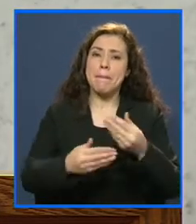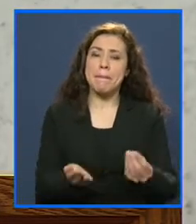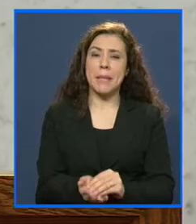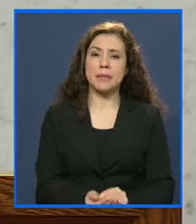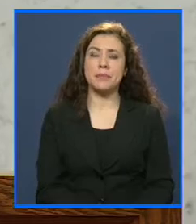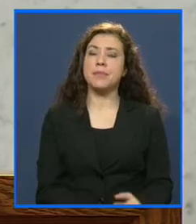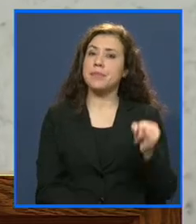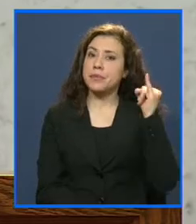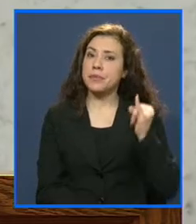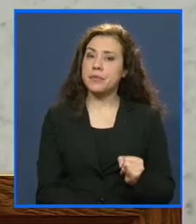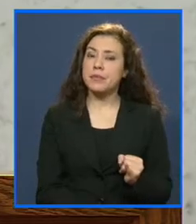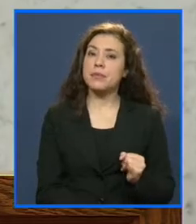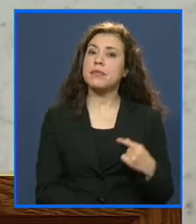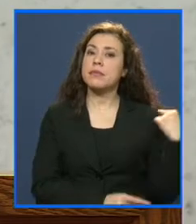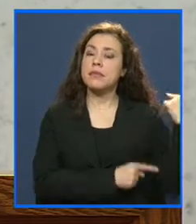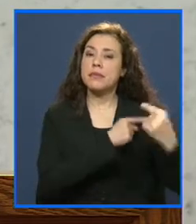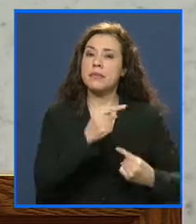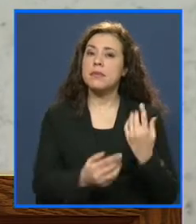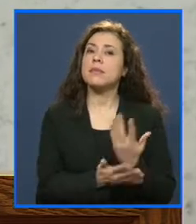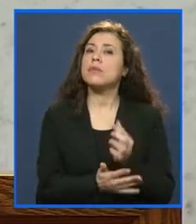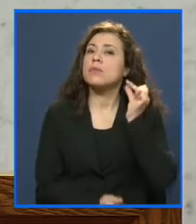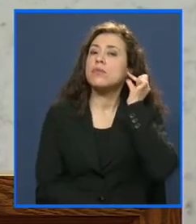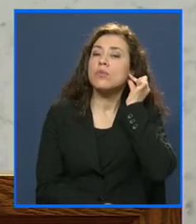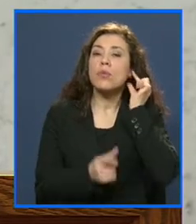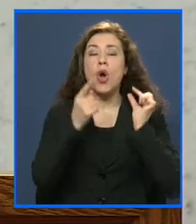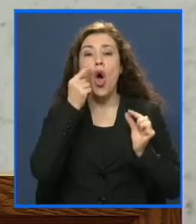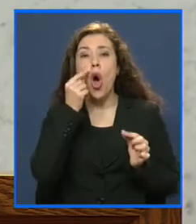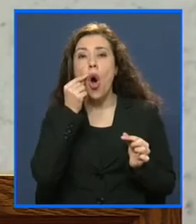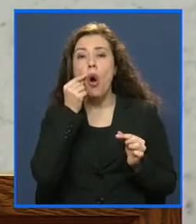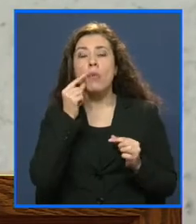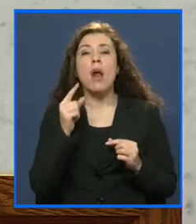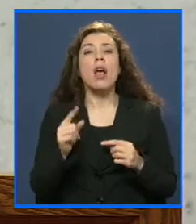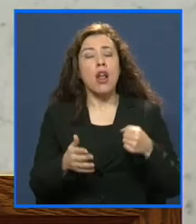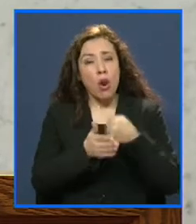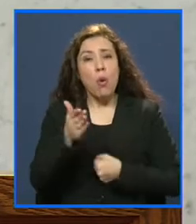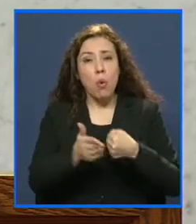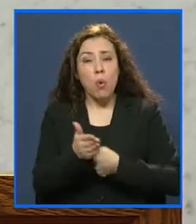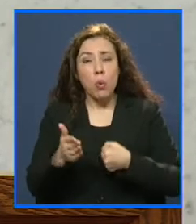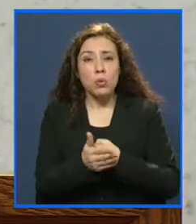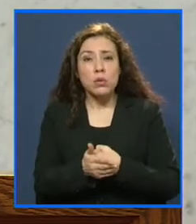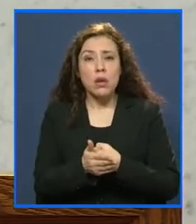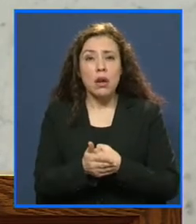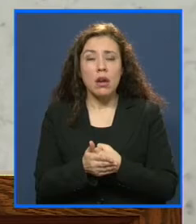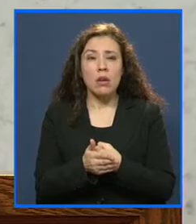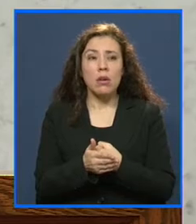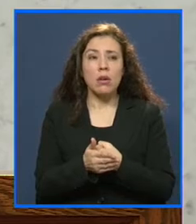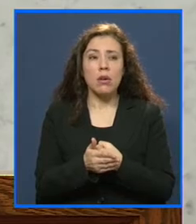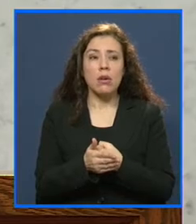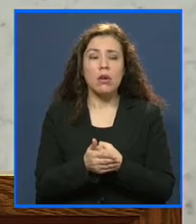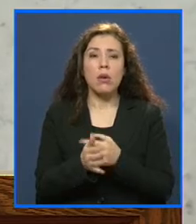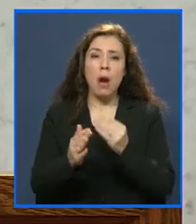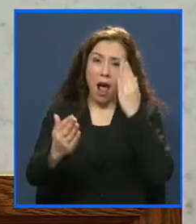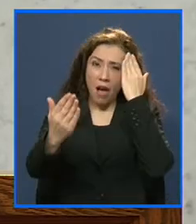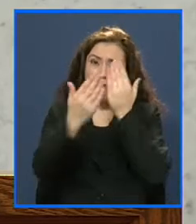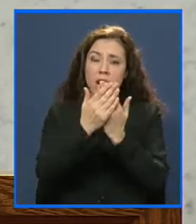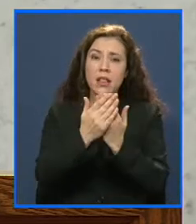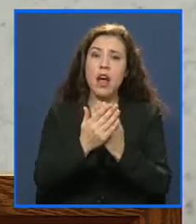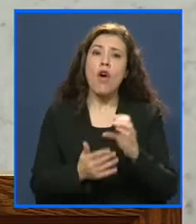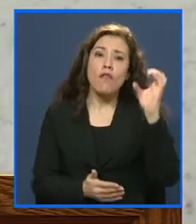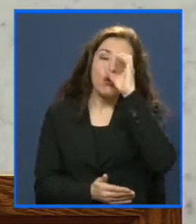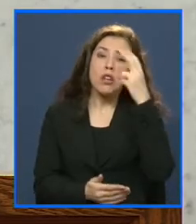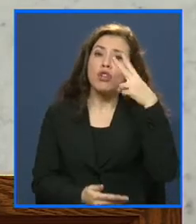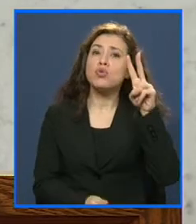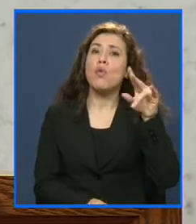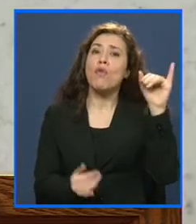siempre en nuestra historia mujeres y hombres que no descansaron y fueron al frente en búsqueda de sus